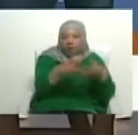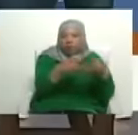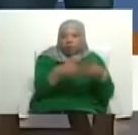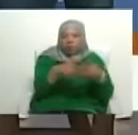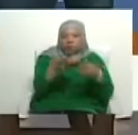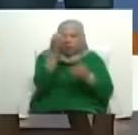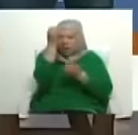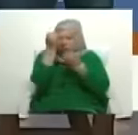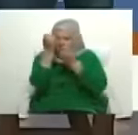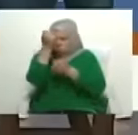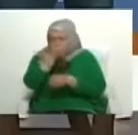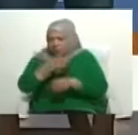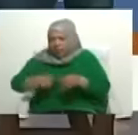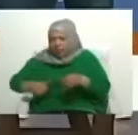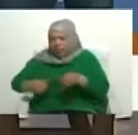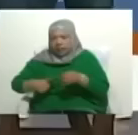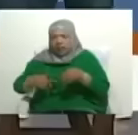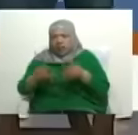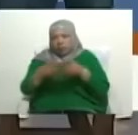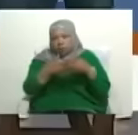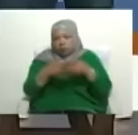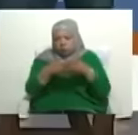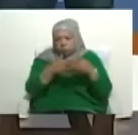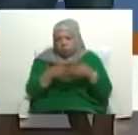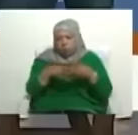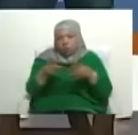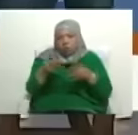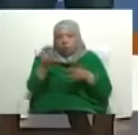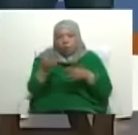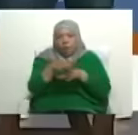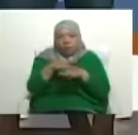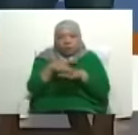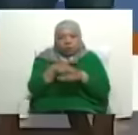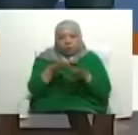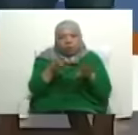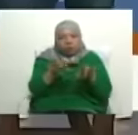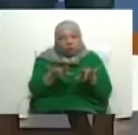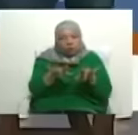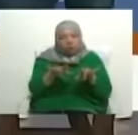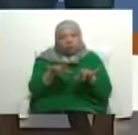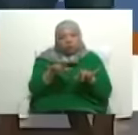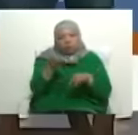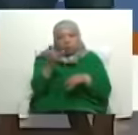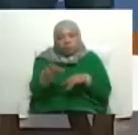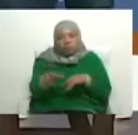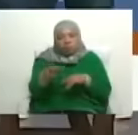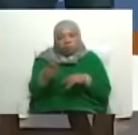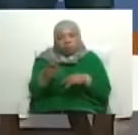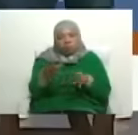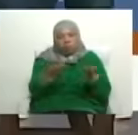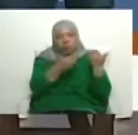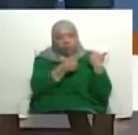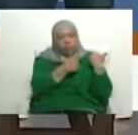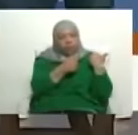y asesinar al presidente de la República, a un representante, a un ministro, a un secretario, a un senador, a un representante,